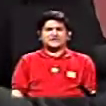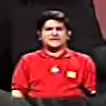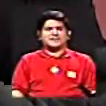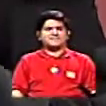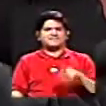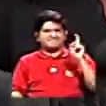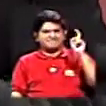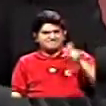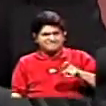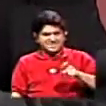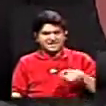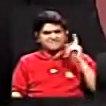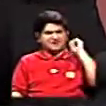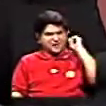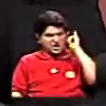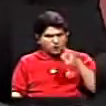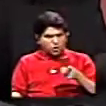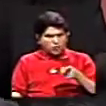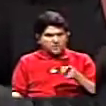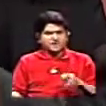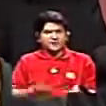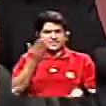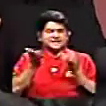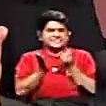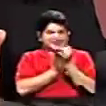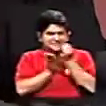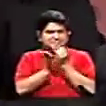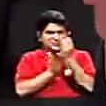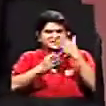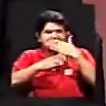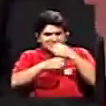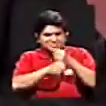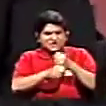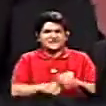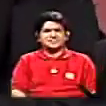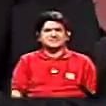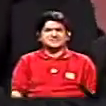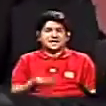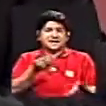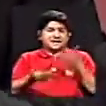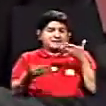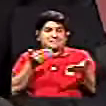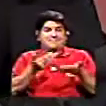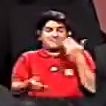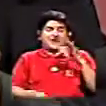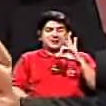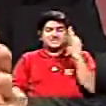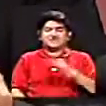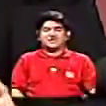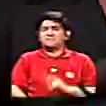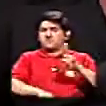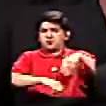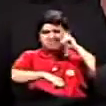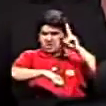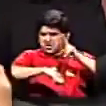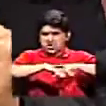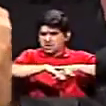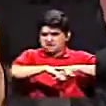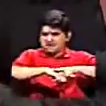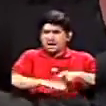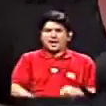¿debería ordenarse una investigación casi que de manera rutinaria, de forma